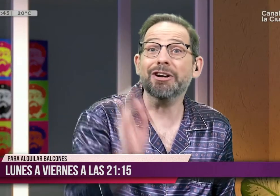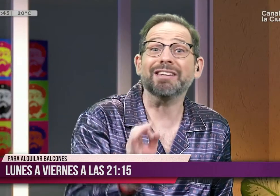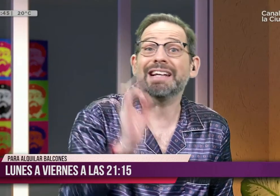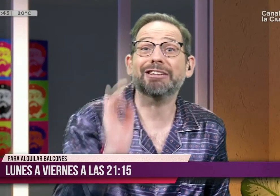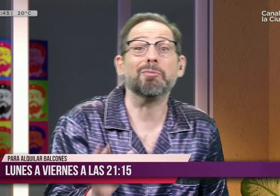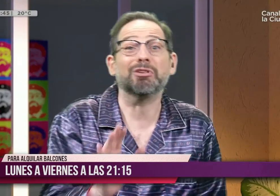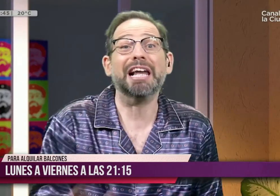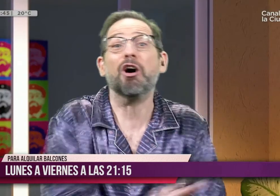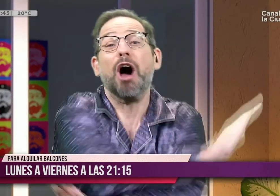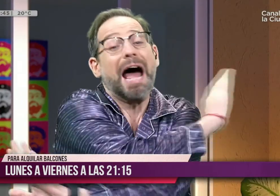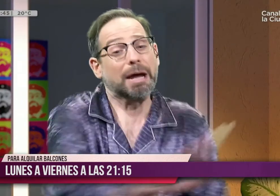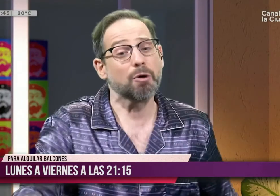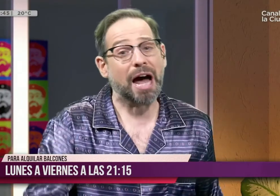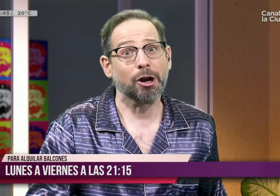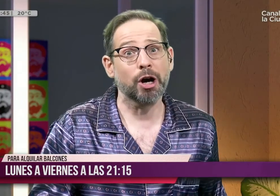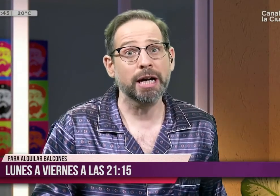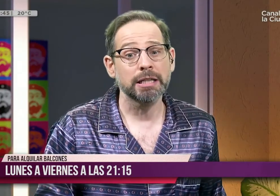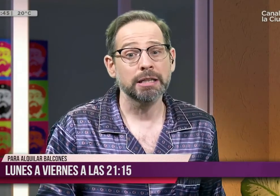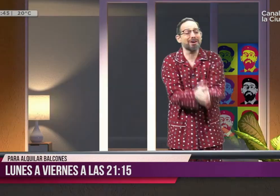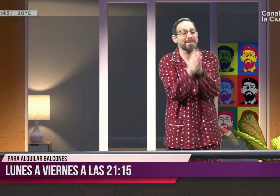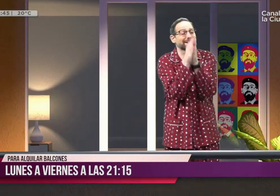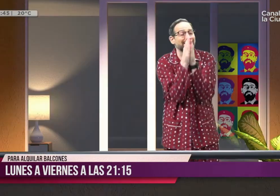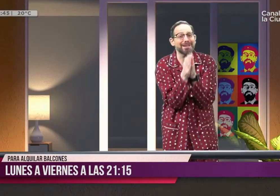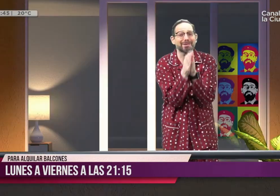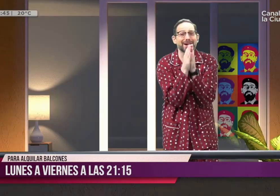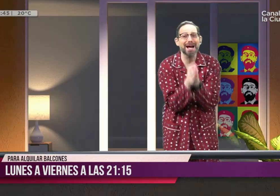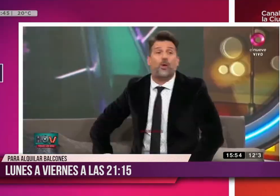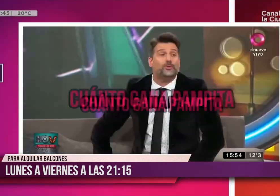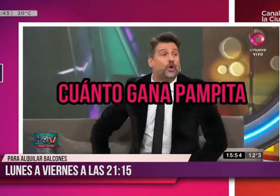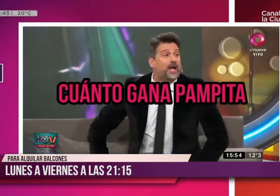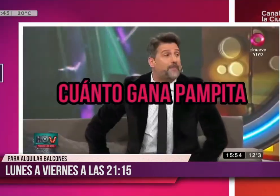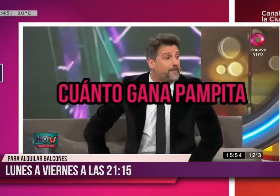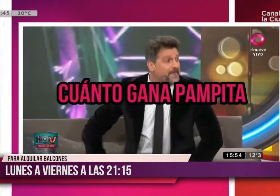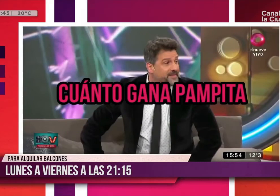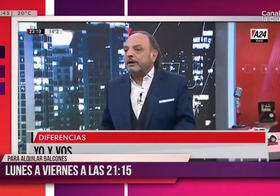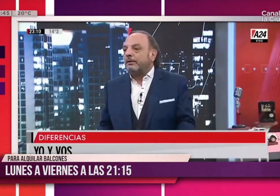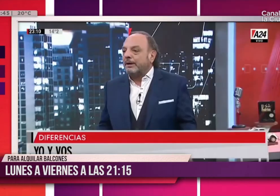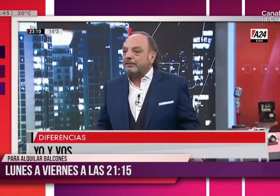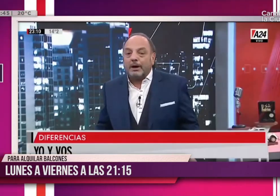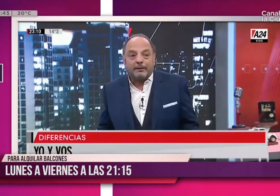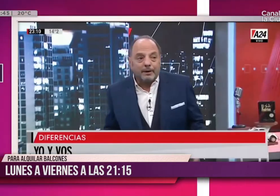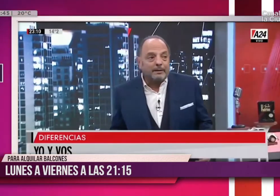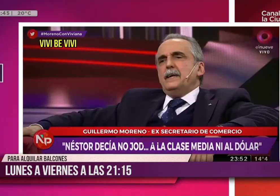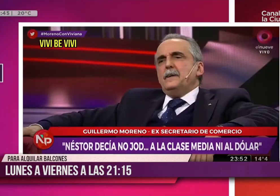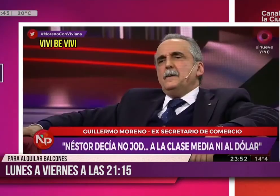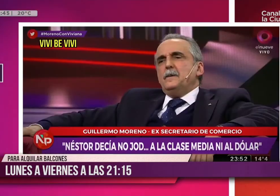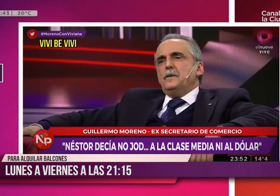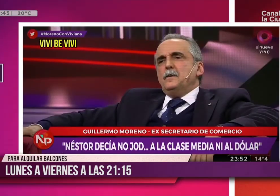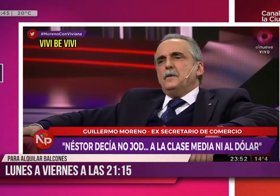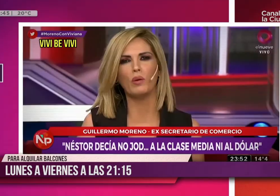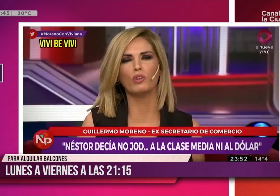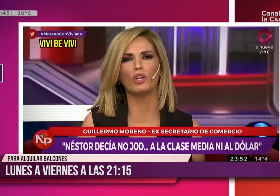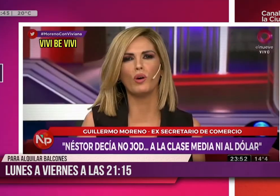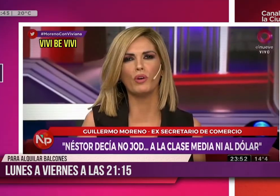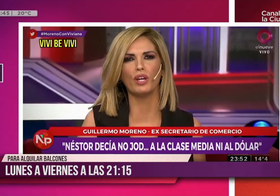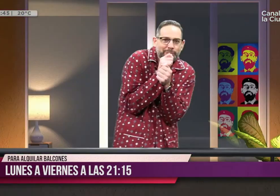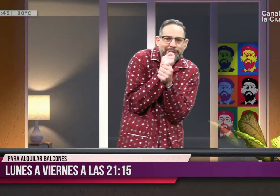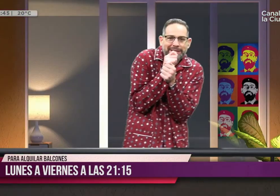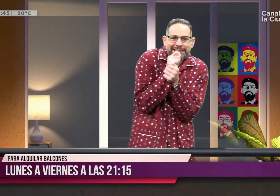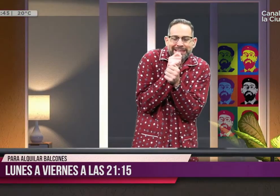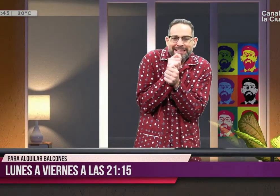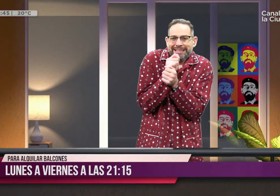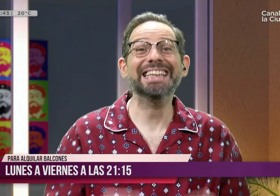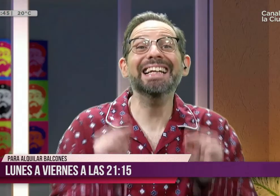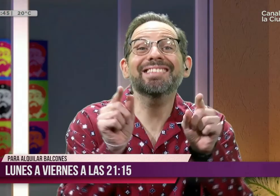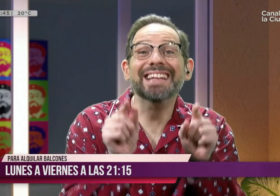Al chino que se lastró el murciélago hay que buscarlo, ¿eh? Diego Zucalesca te invita a conocer lo que pasó en el día sin moverte de